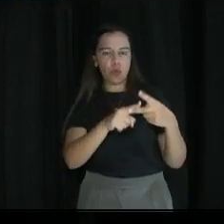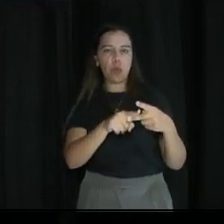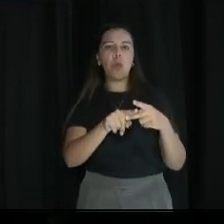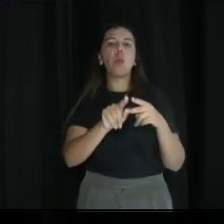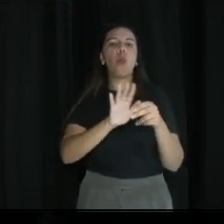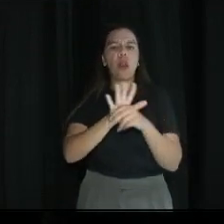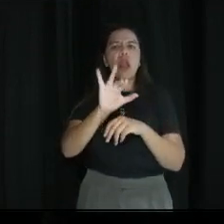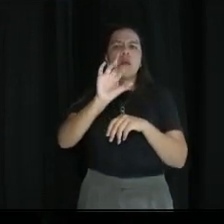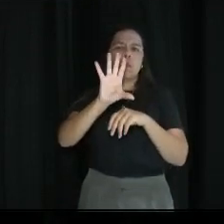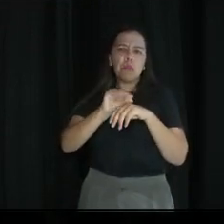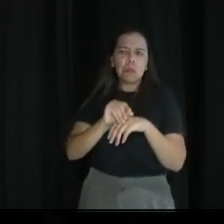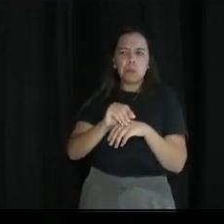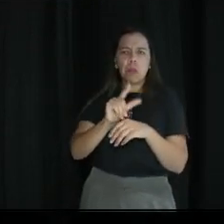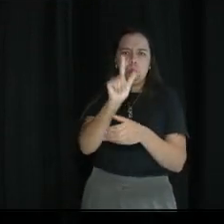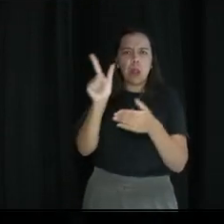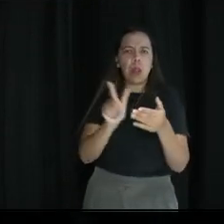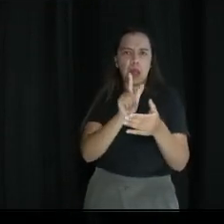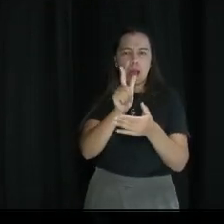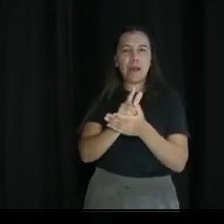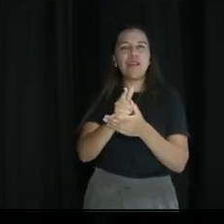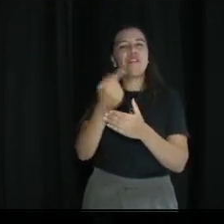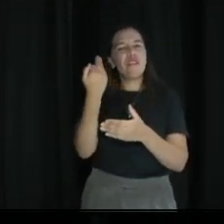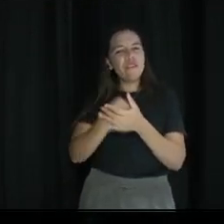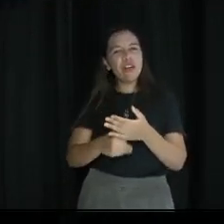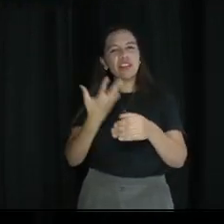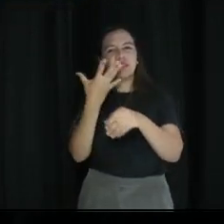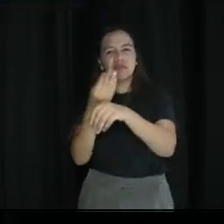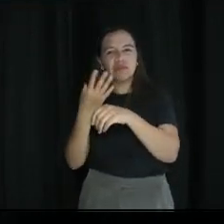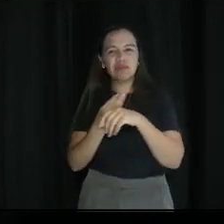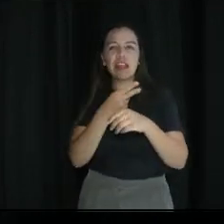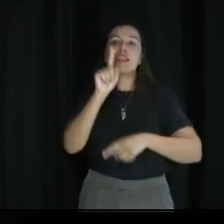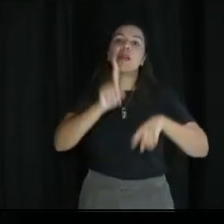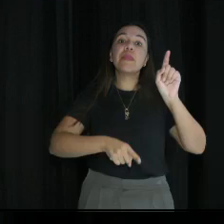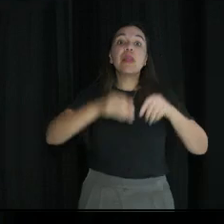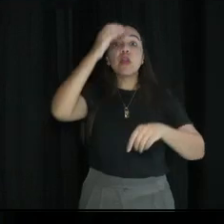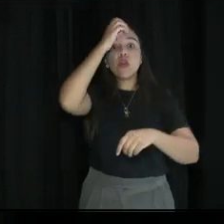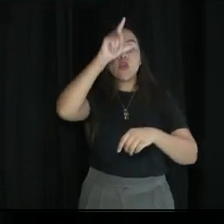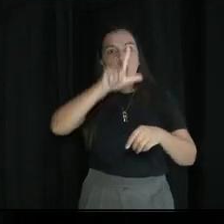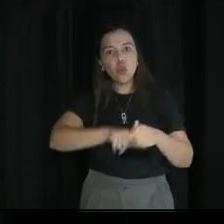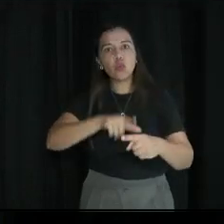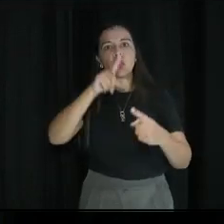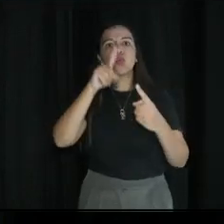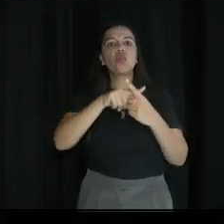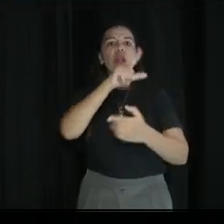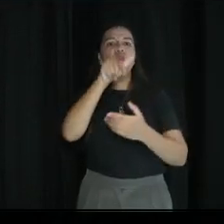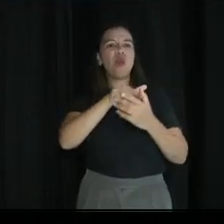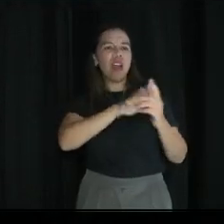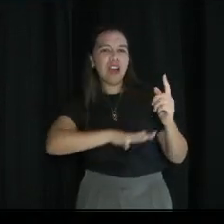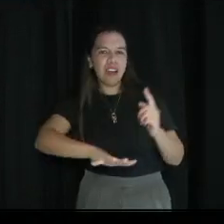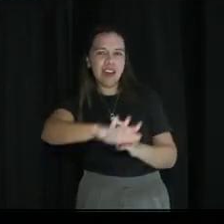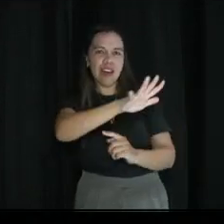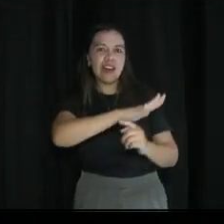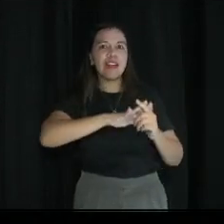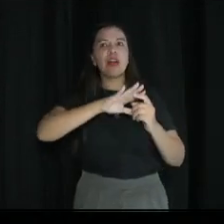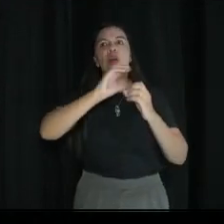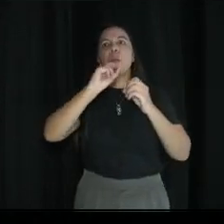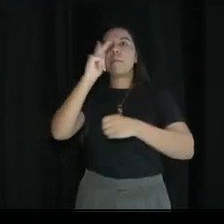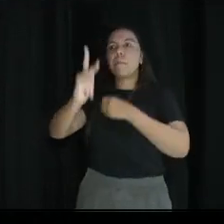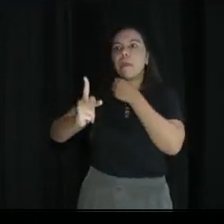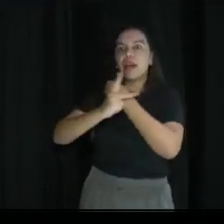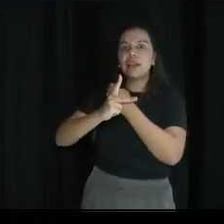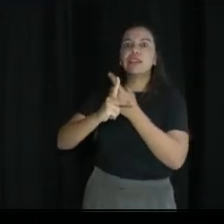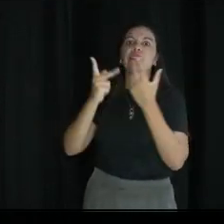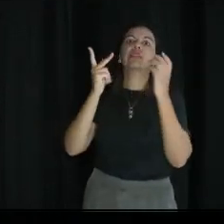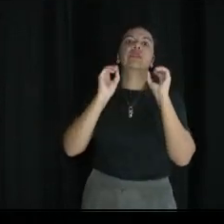por la ley, que todavía necesitan regularse, sin embargo, esto depende de la cultura, ya sea de la entidad federativa, ya sea